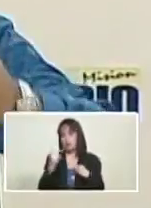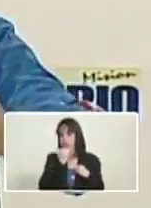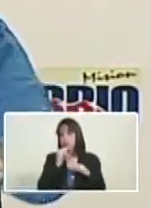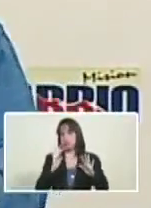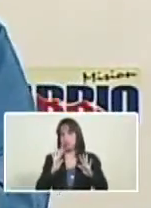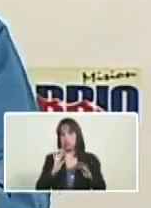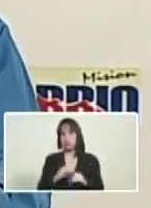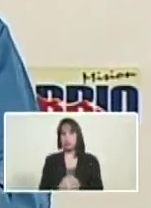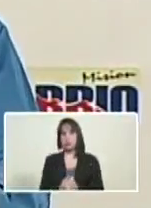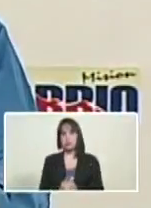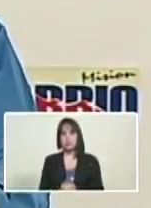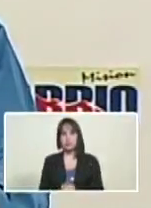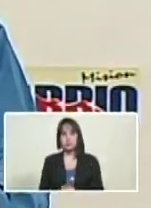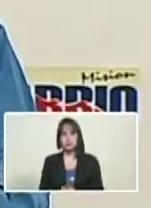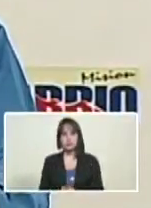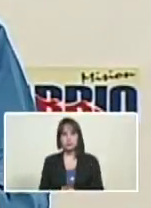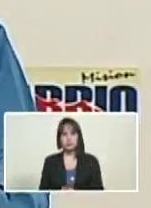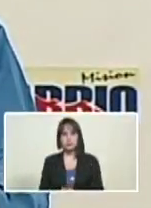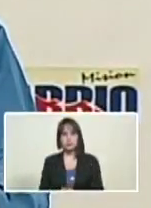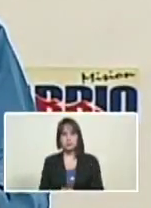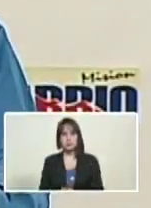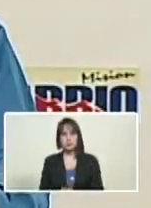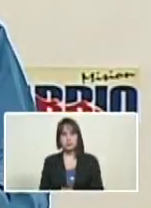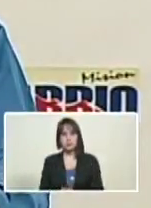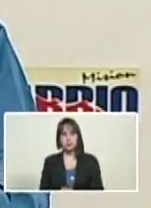me corrijan.